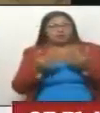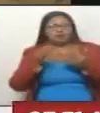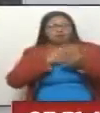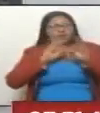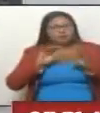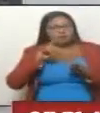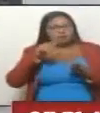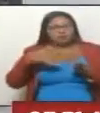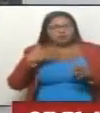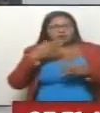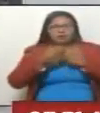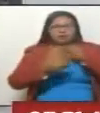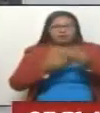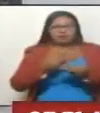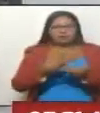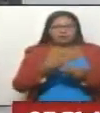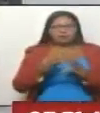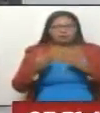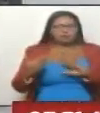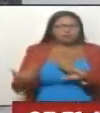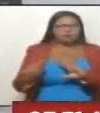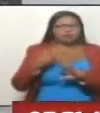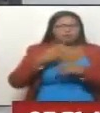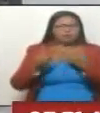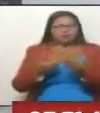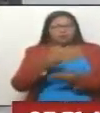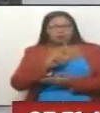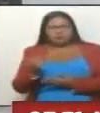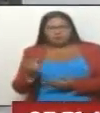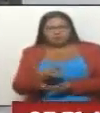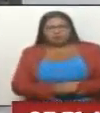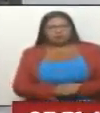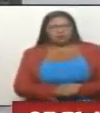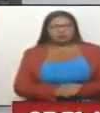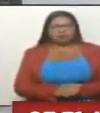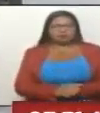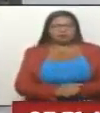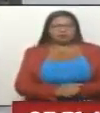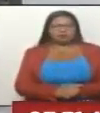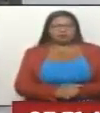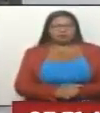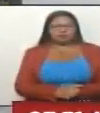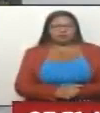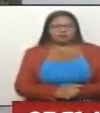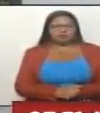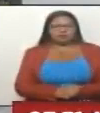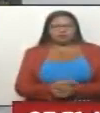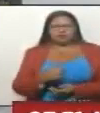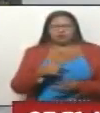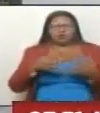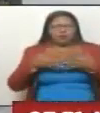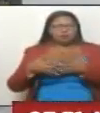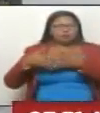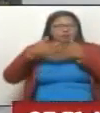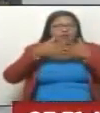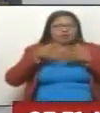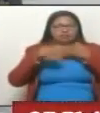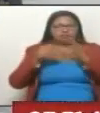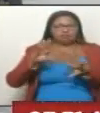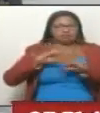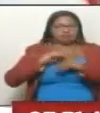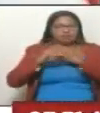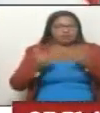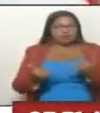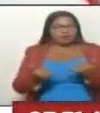unilaterales que tanto daño le han hecho a la República. Los Estados Unidos, cuando toman las primeras